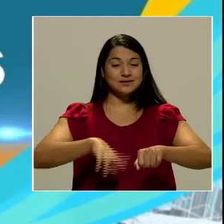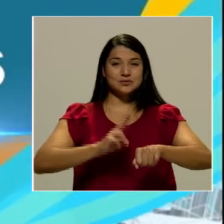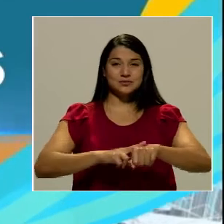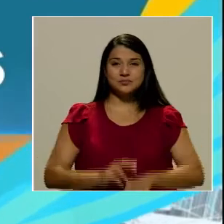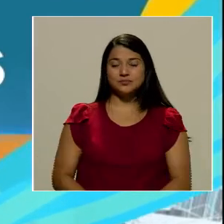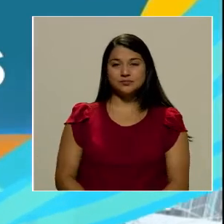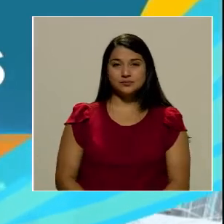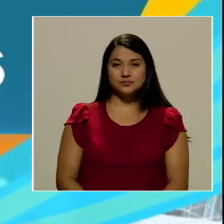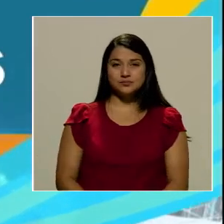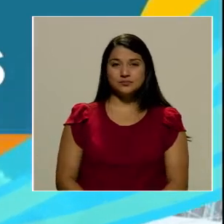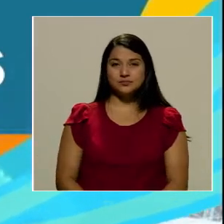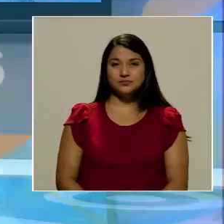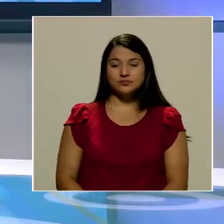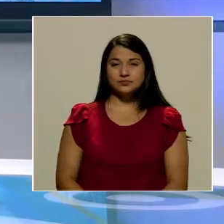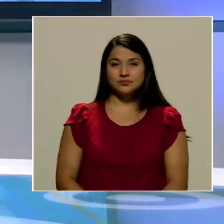nacional.